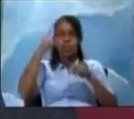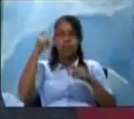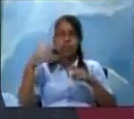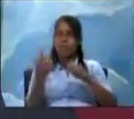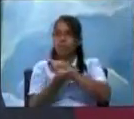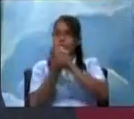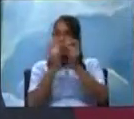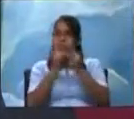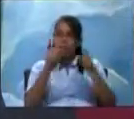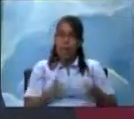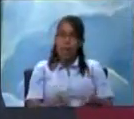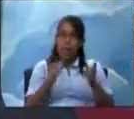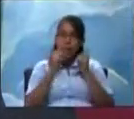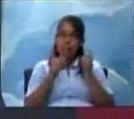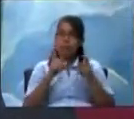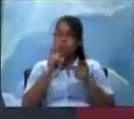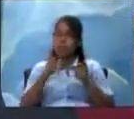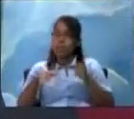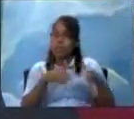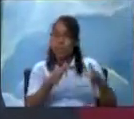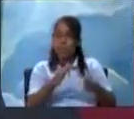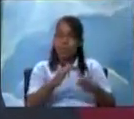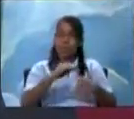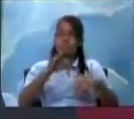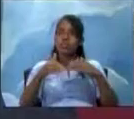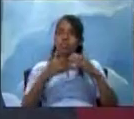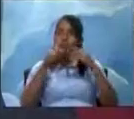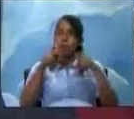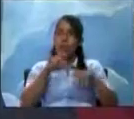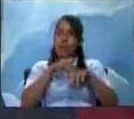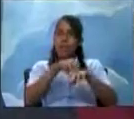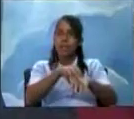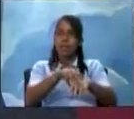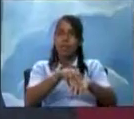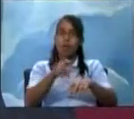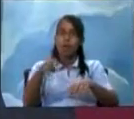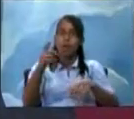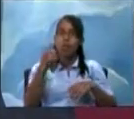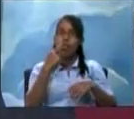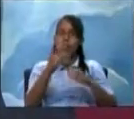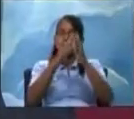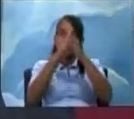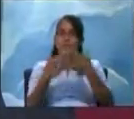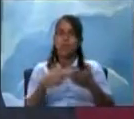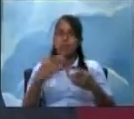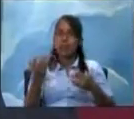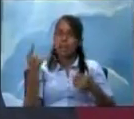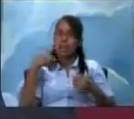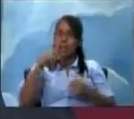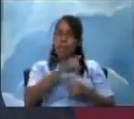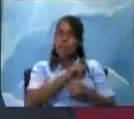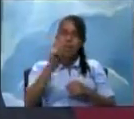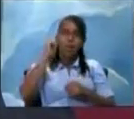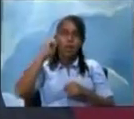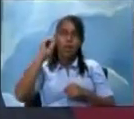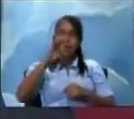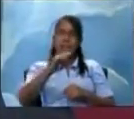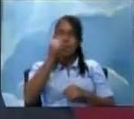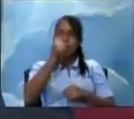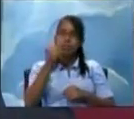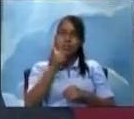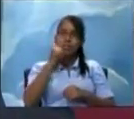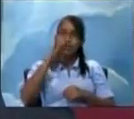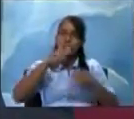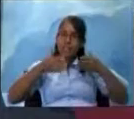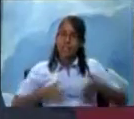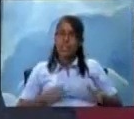para que convierta su vida del mal camino el cual le lleva. Cuando dice la escritura que hay de las mujeres que estén encinta